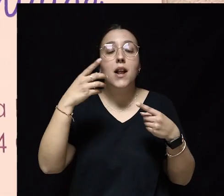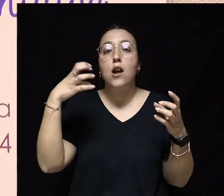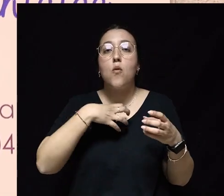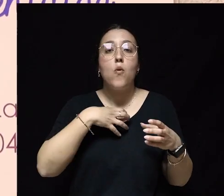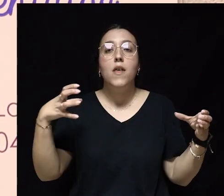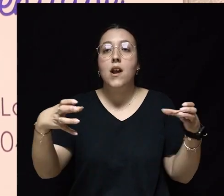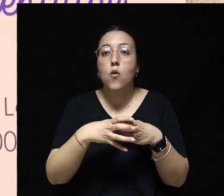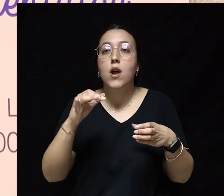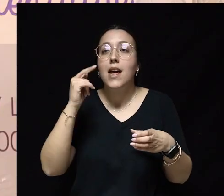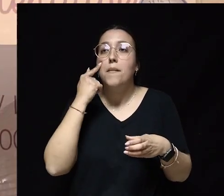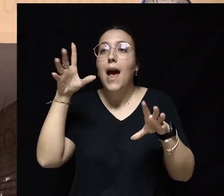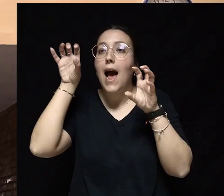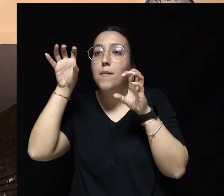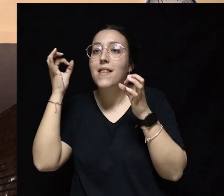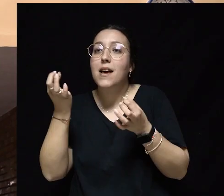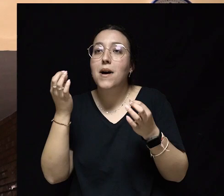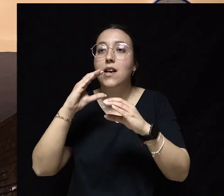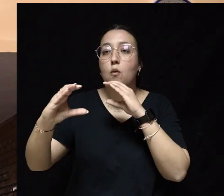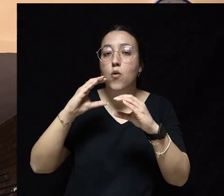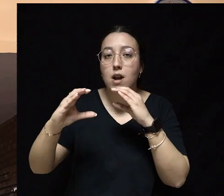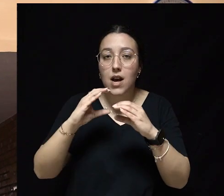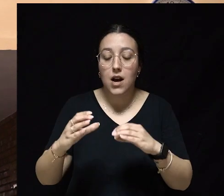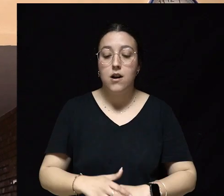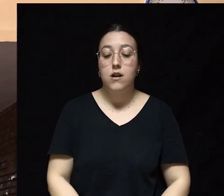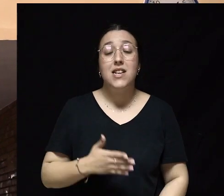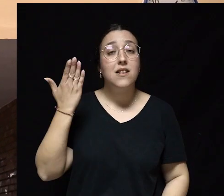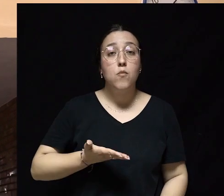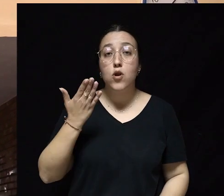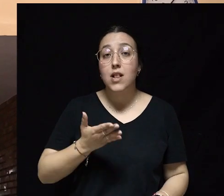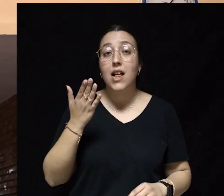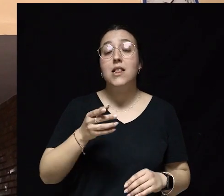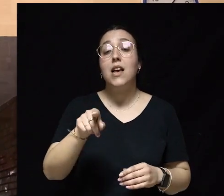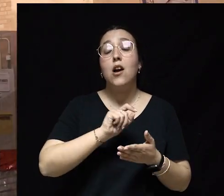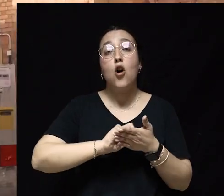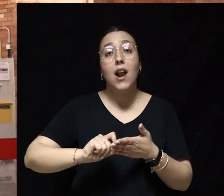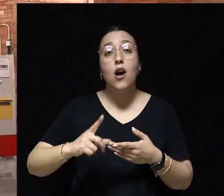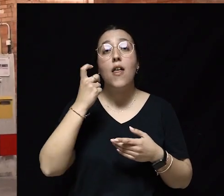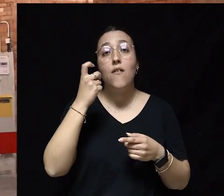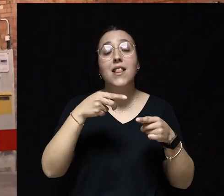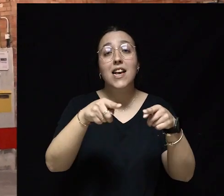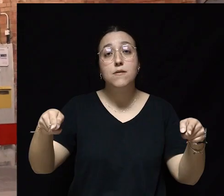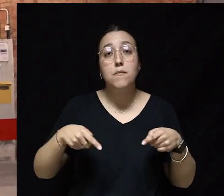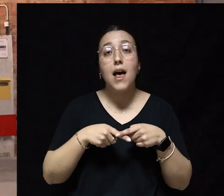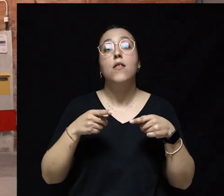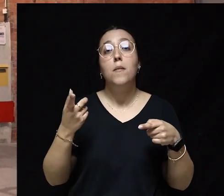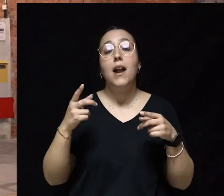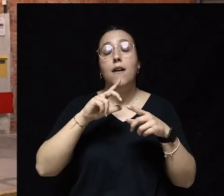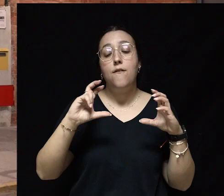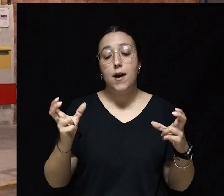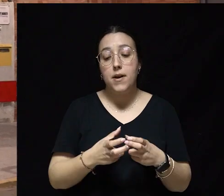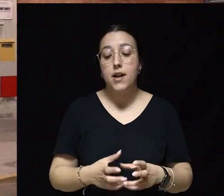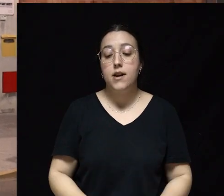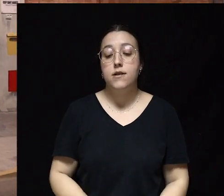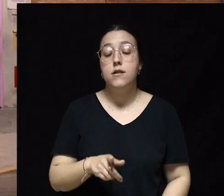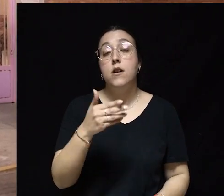en los programas educativos de éxito. Es muy importante tener claro que las familias deben tener un espacio en el centro para